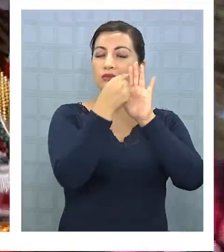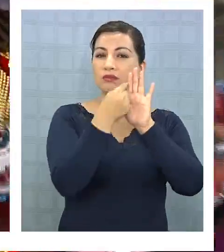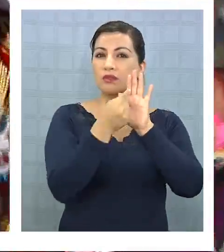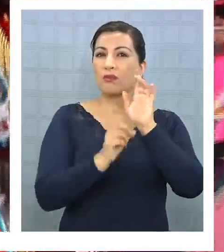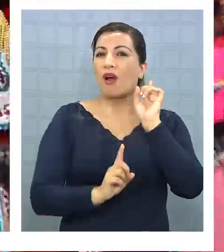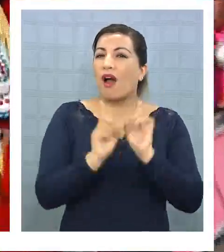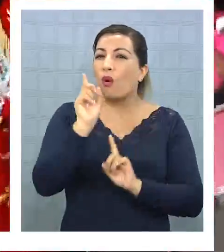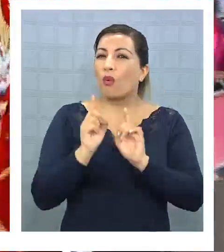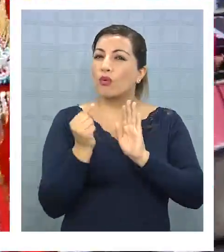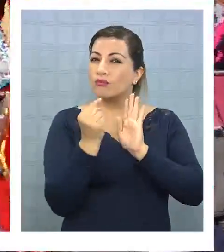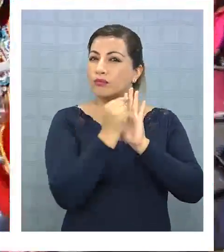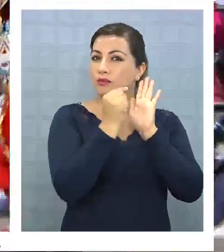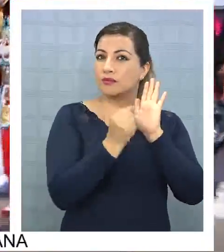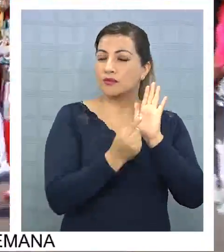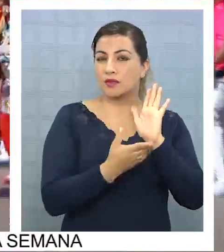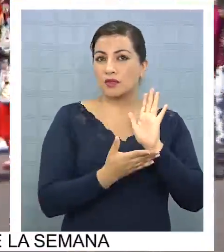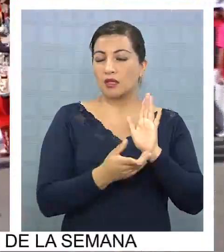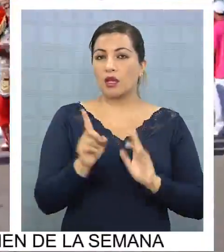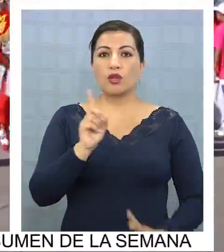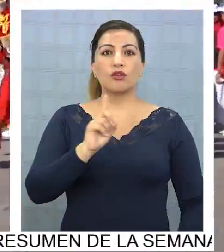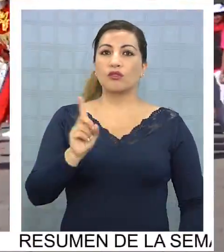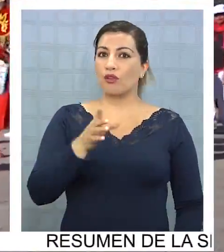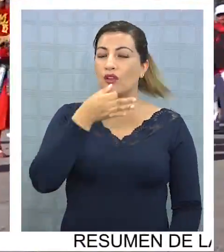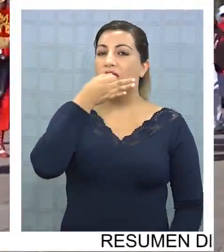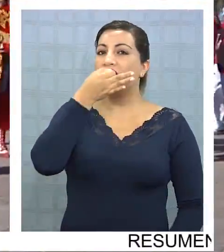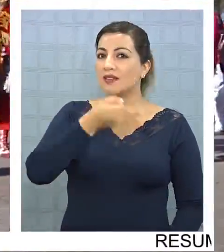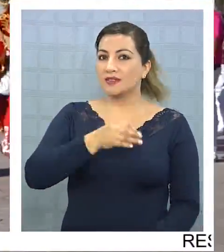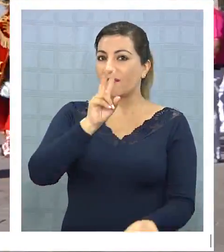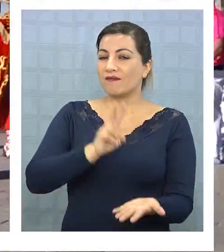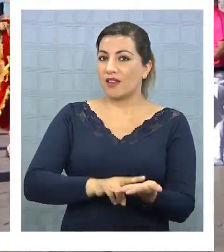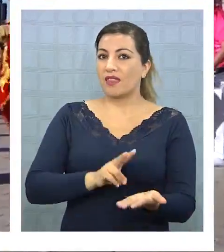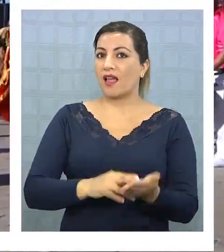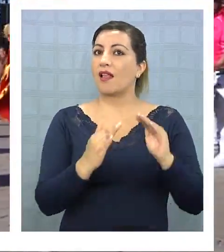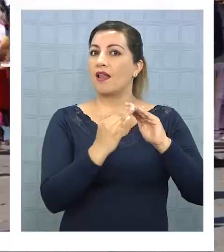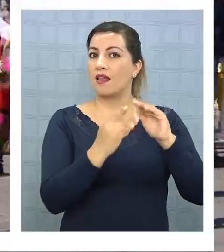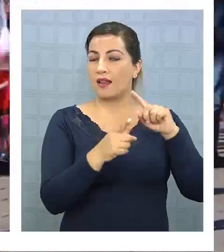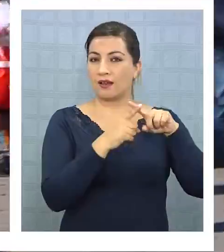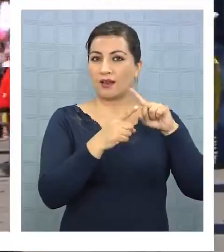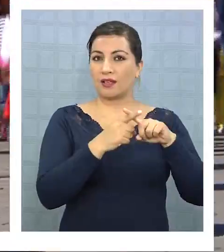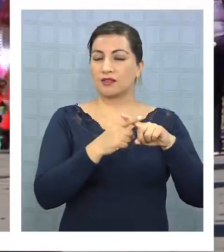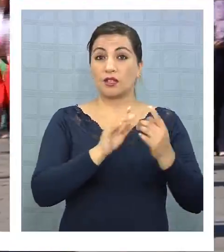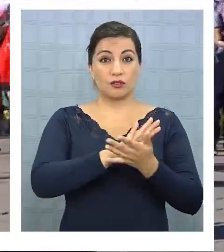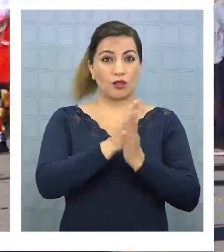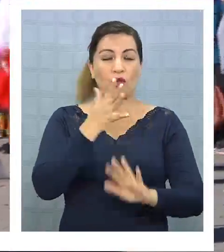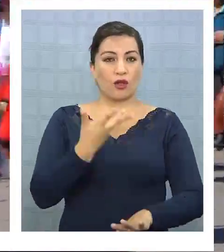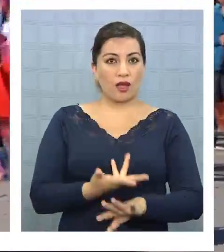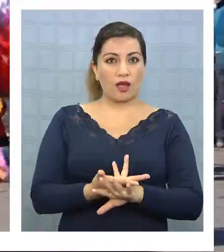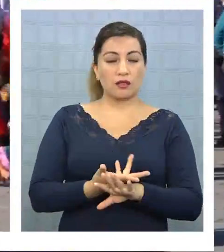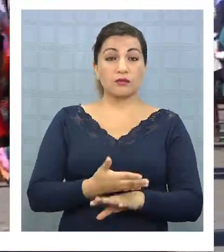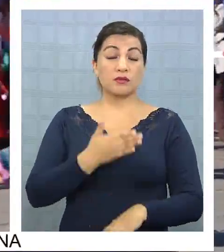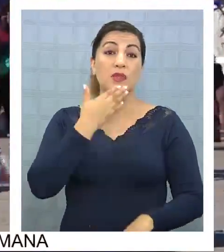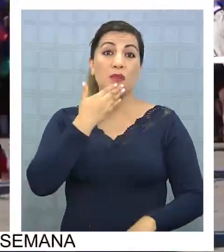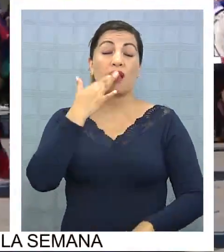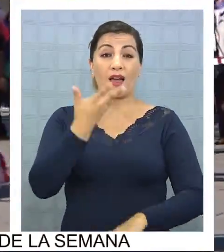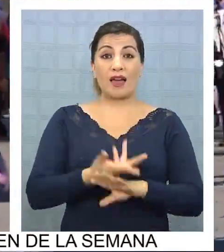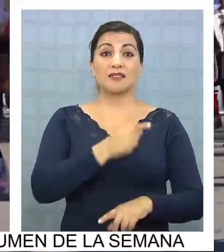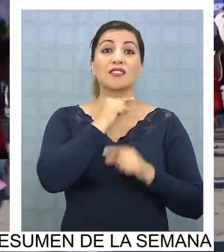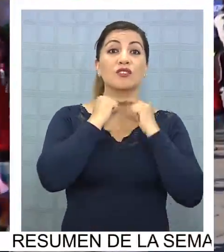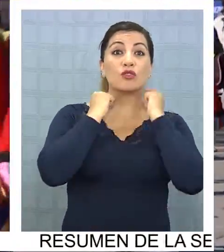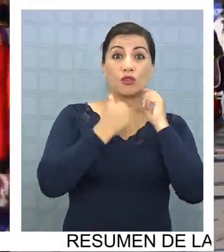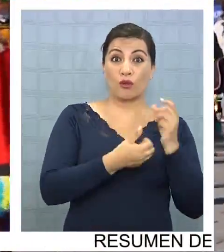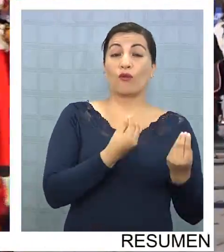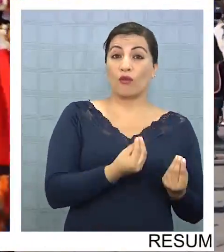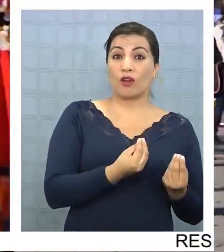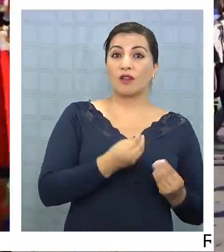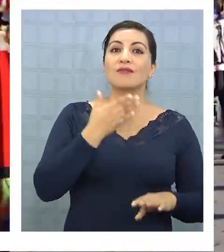solamente puntos, y no es lo que marca verdaderamente la iglesia en su general, en su totalidad, porque como hay sacerdotes malos, hay sacerdotes santos.